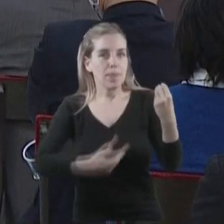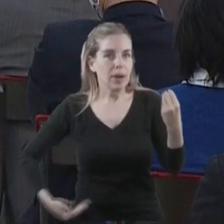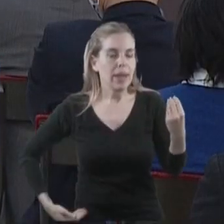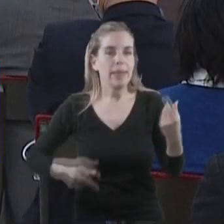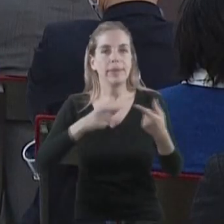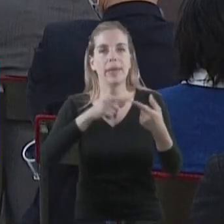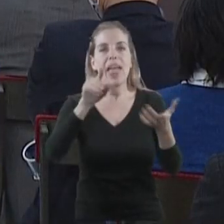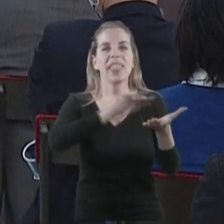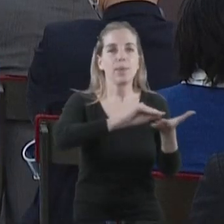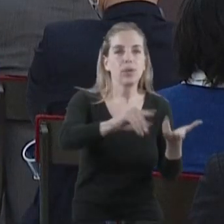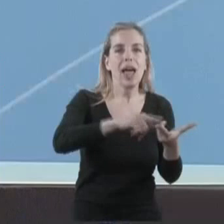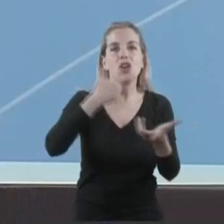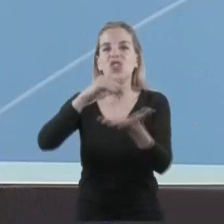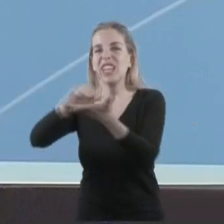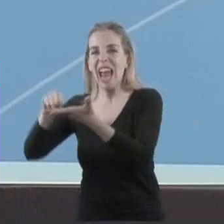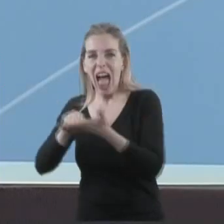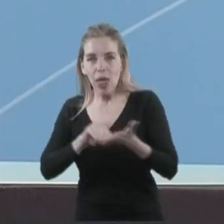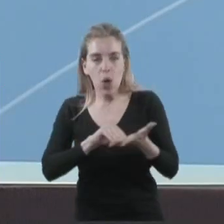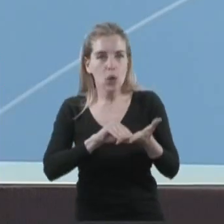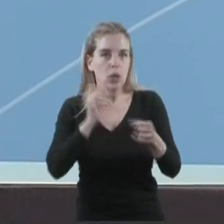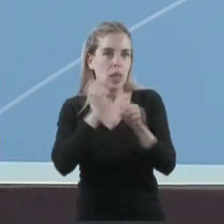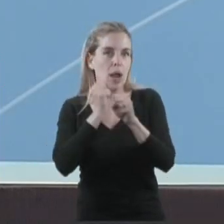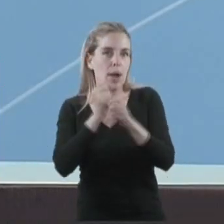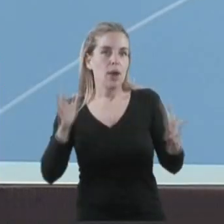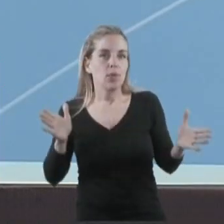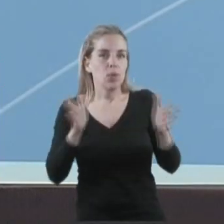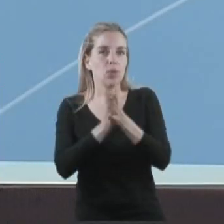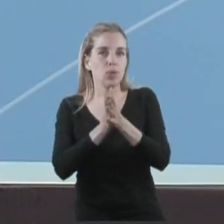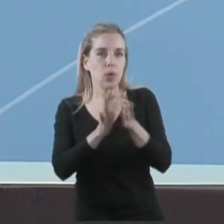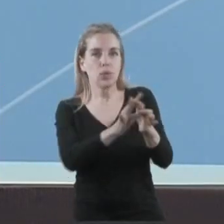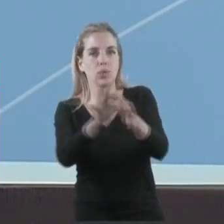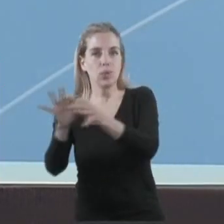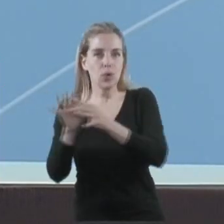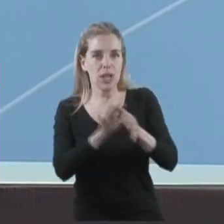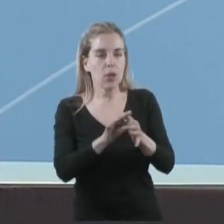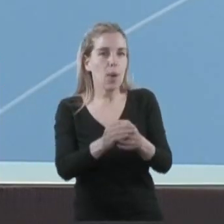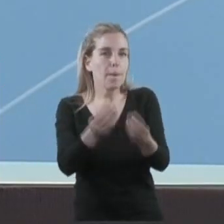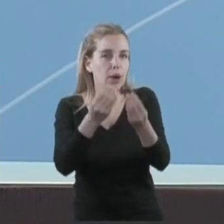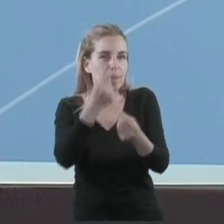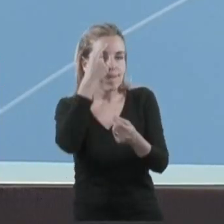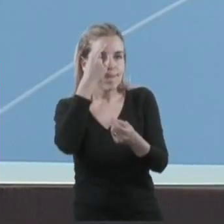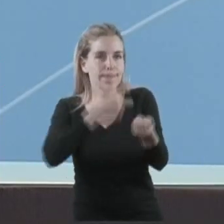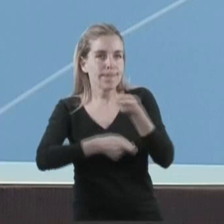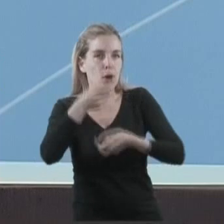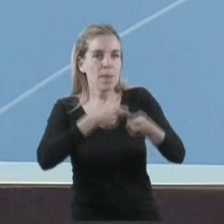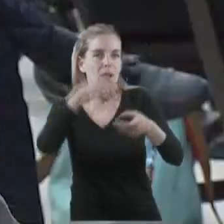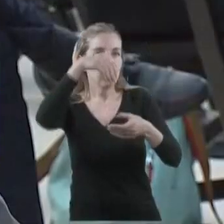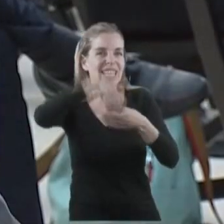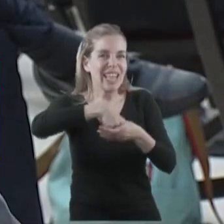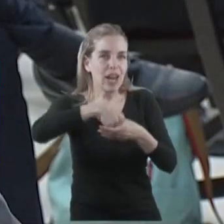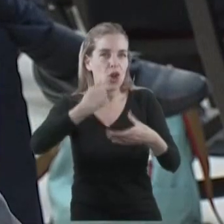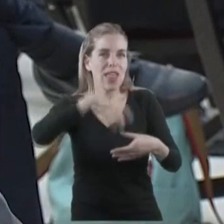mano, que requiere de que, por un lado, el mercado interno